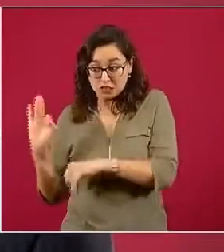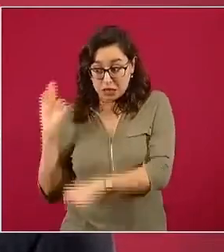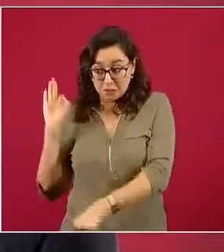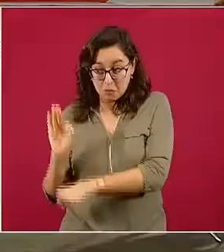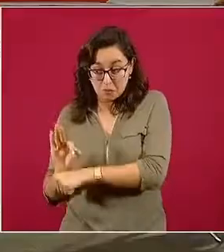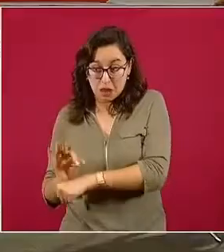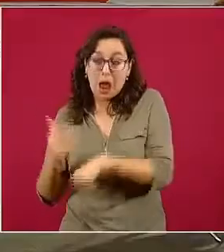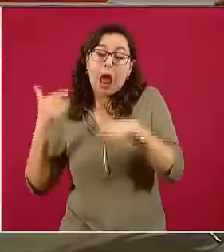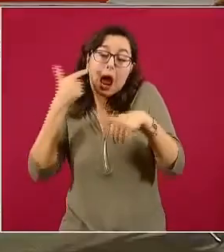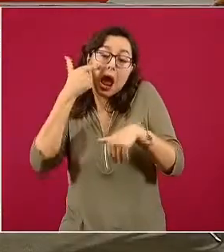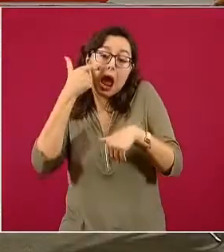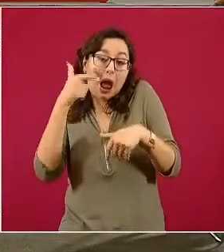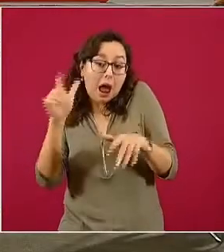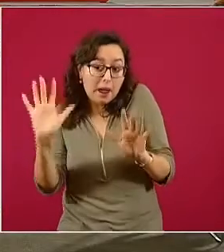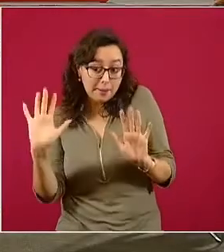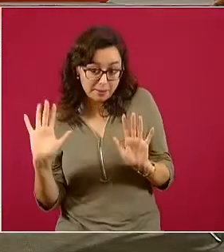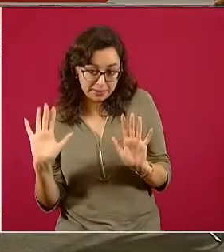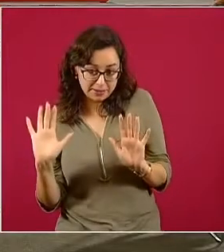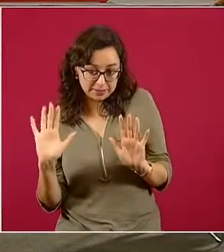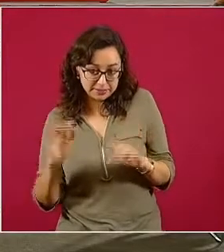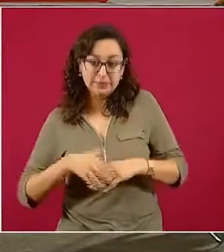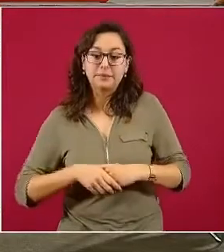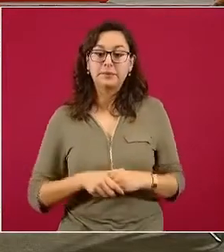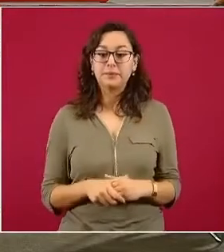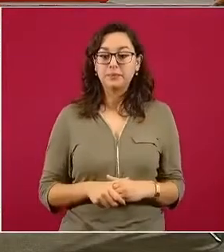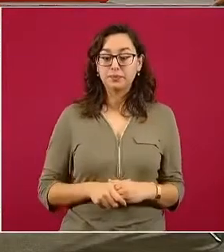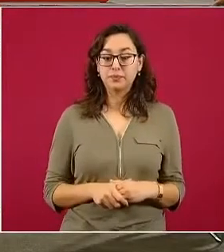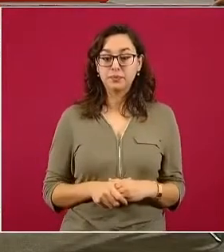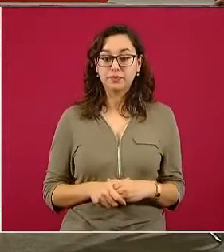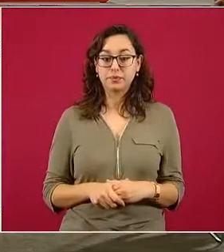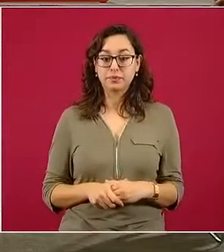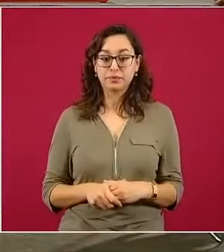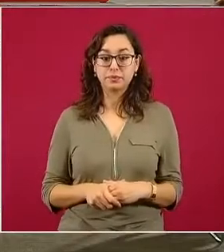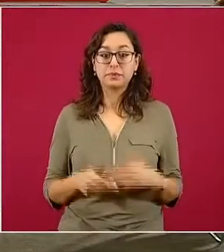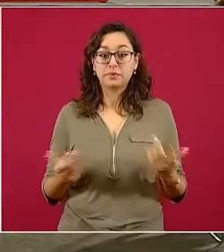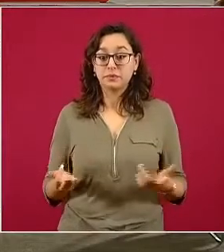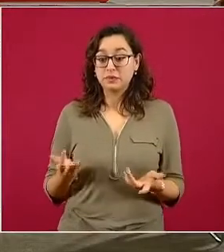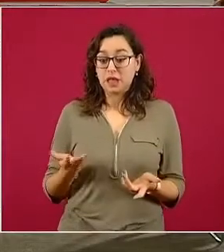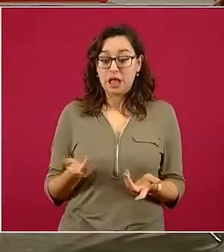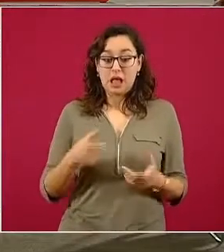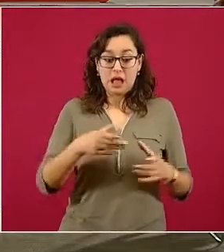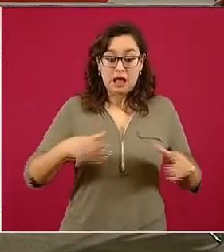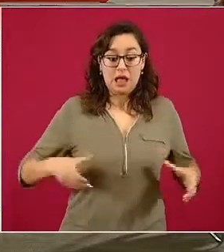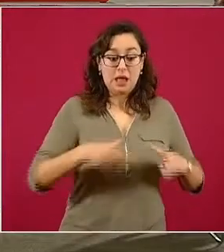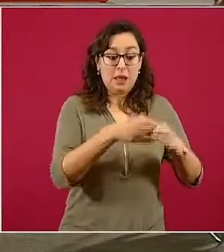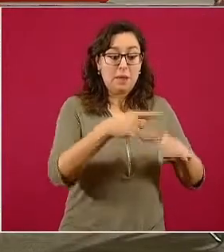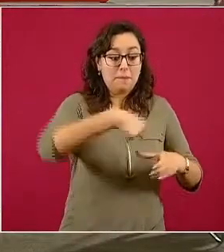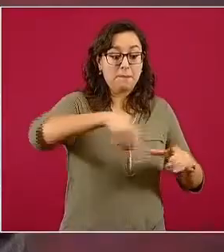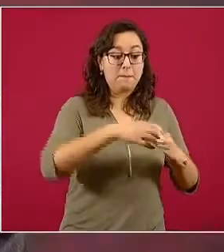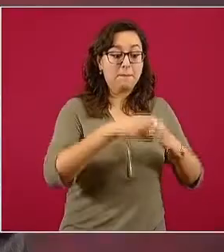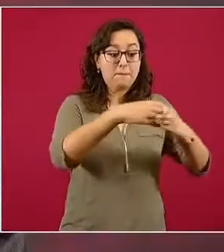menor edad. ¿Cuántas personas están directamente en el operativo COVID? Son